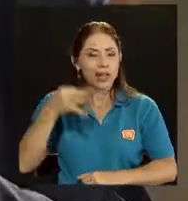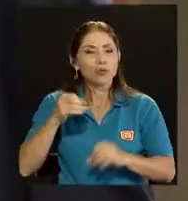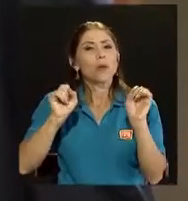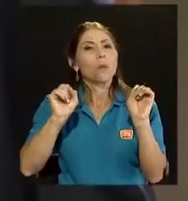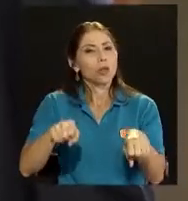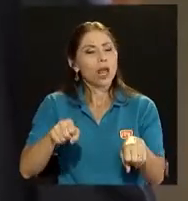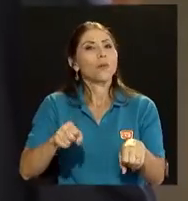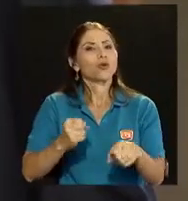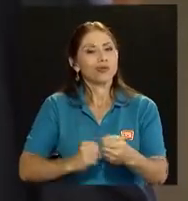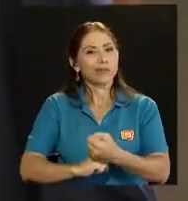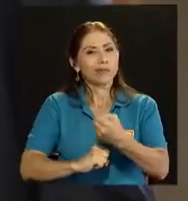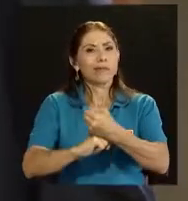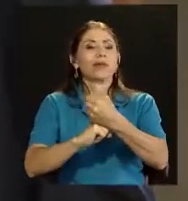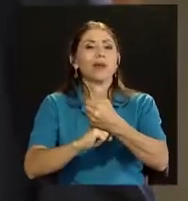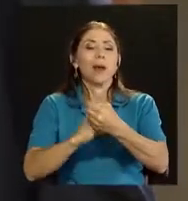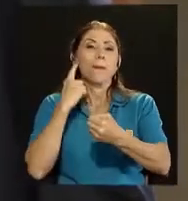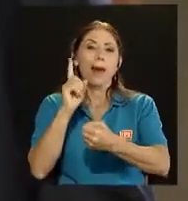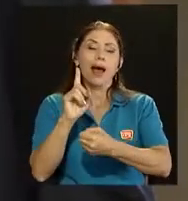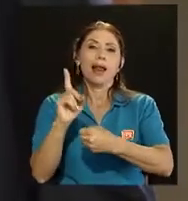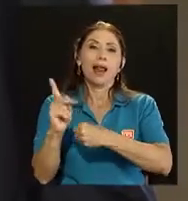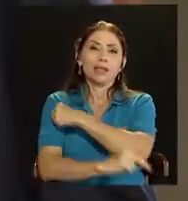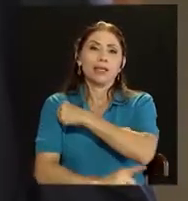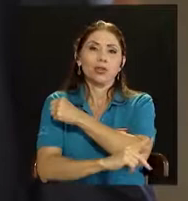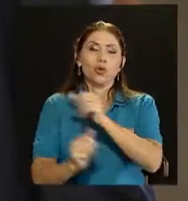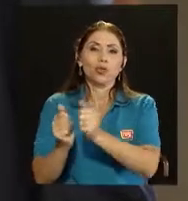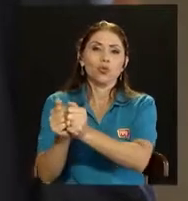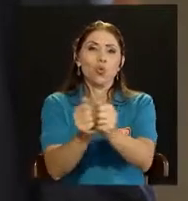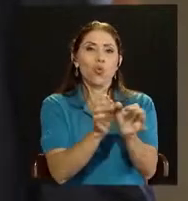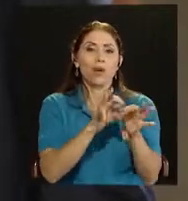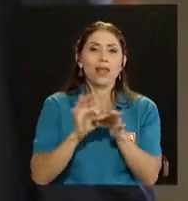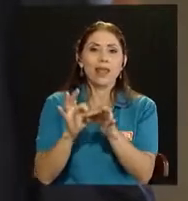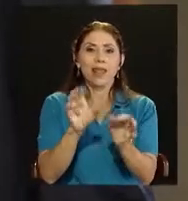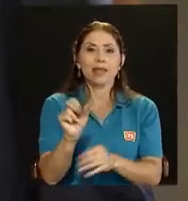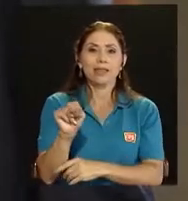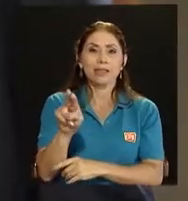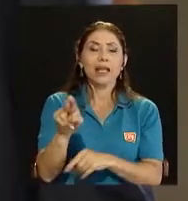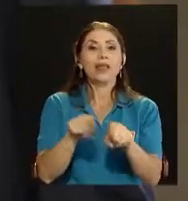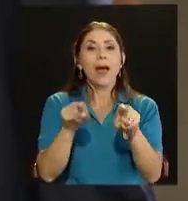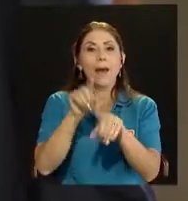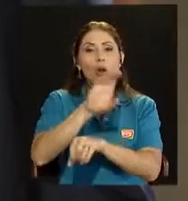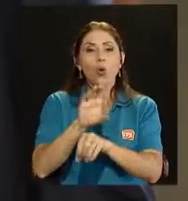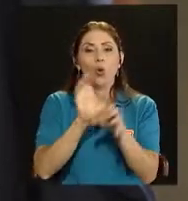aportar a las Naciones Unidas y al Consejo de Seguridad.